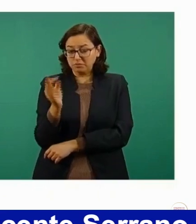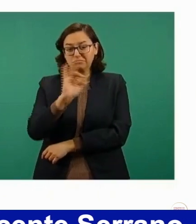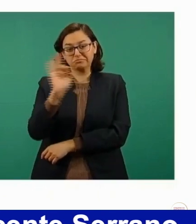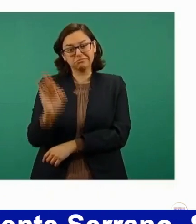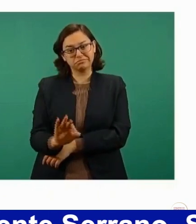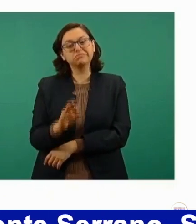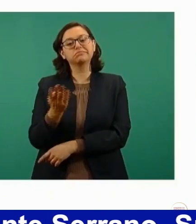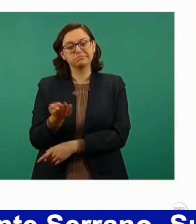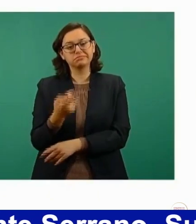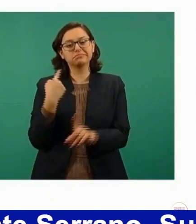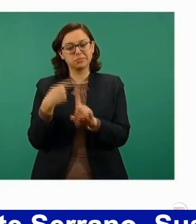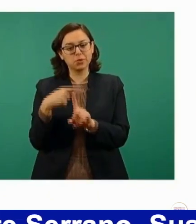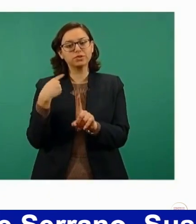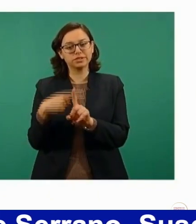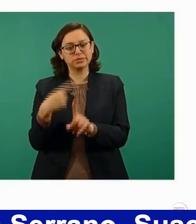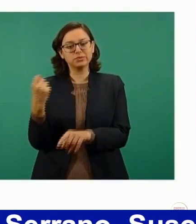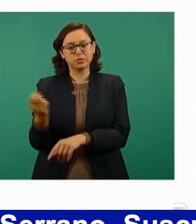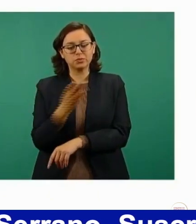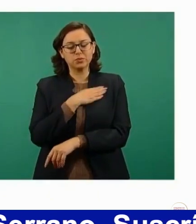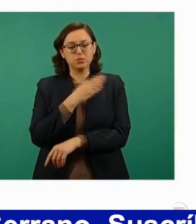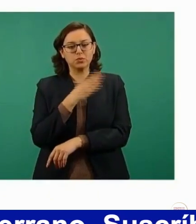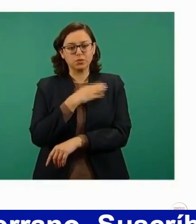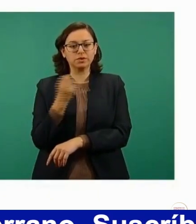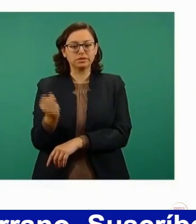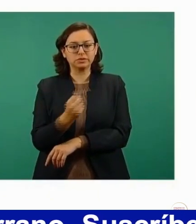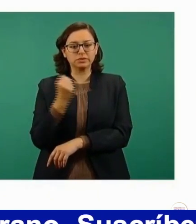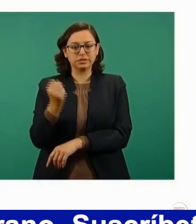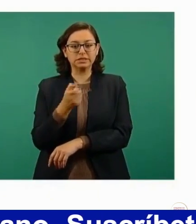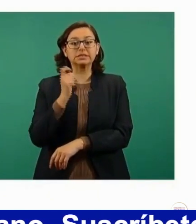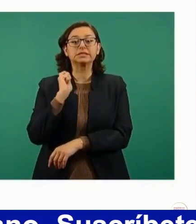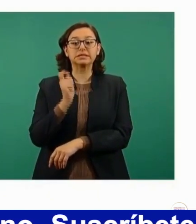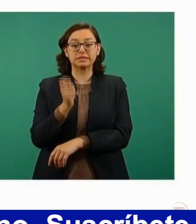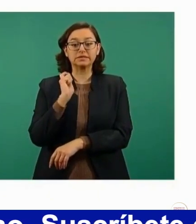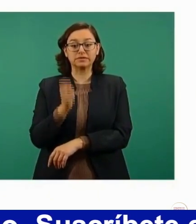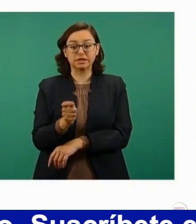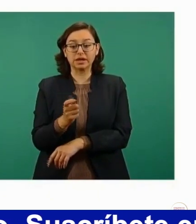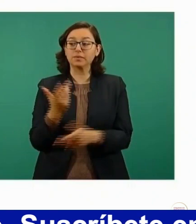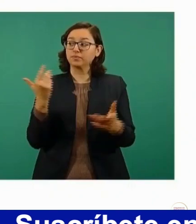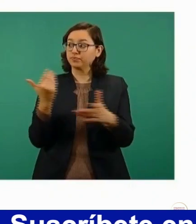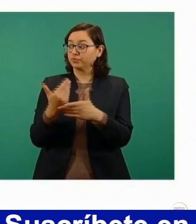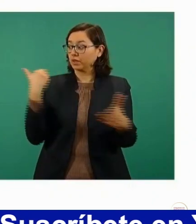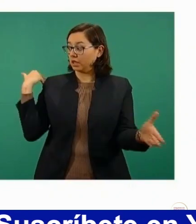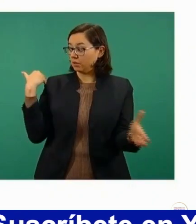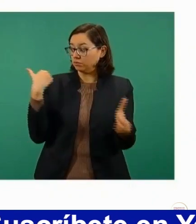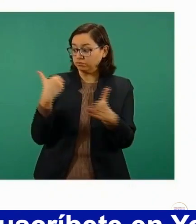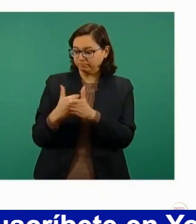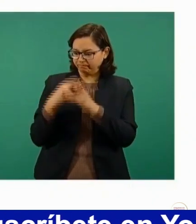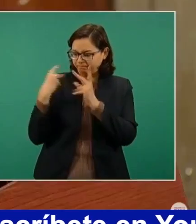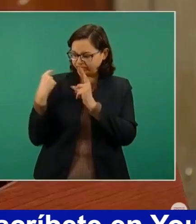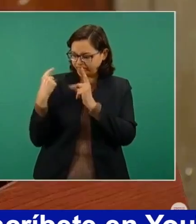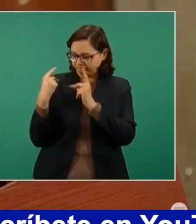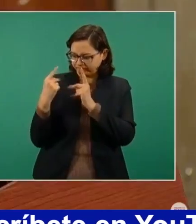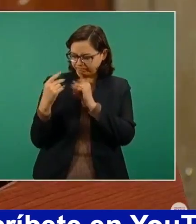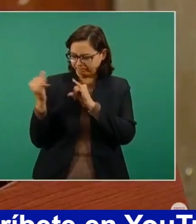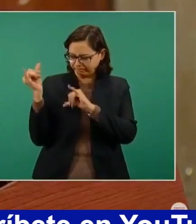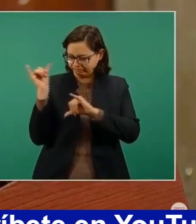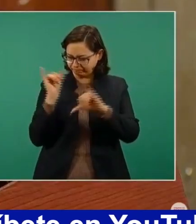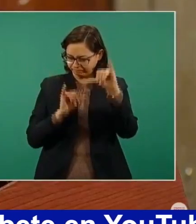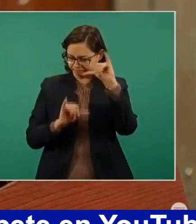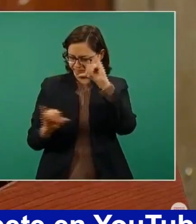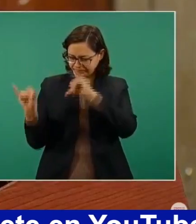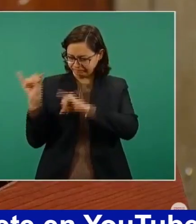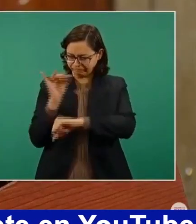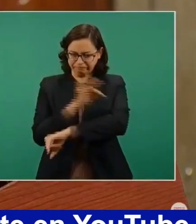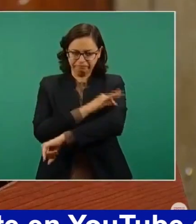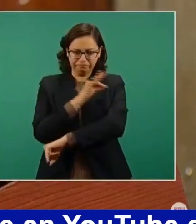y recuerda la importancia que en el camino científico se logró, teniendo en cuestión de meses vacunas que, en términos